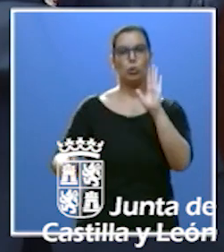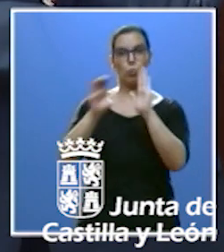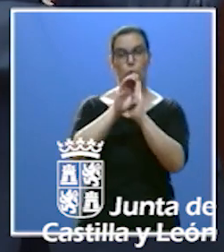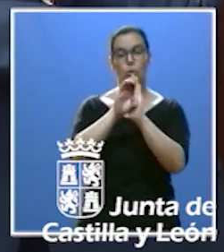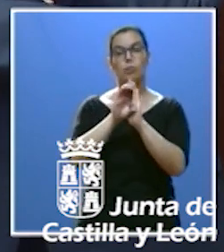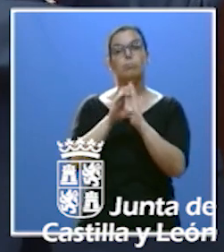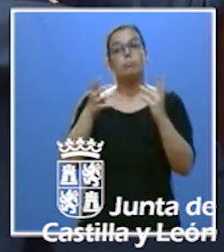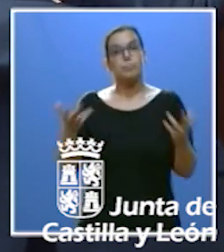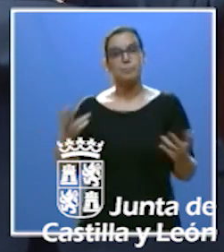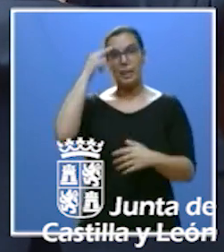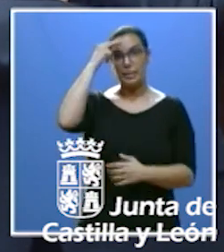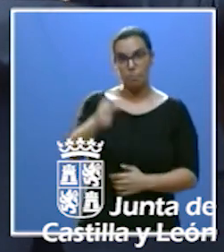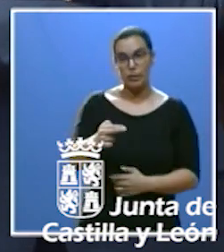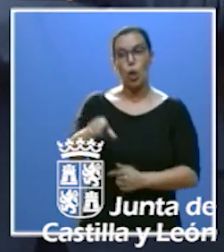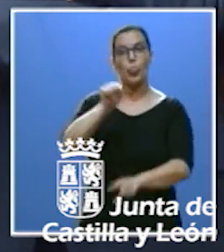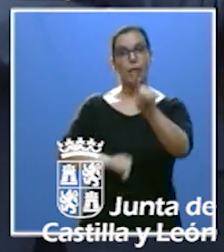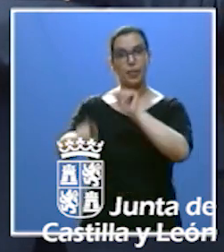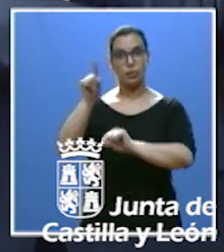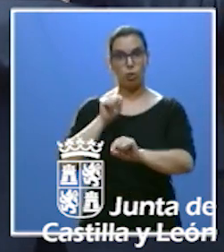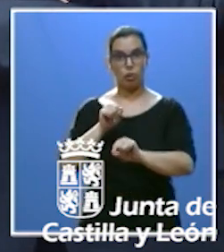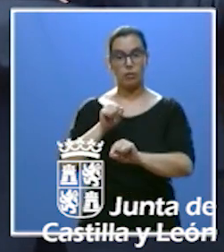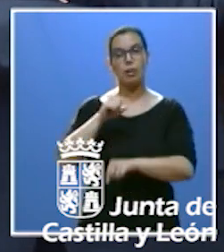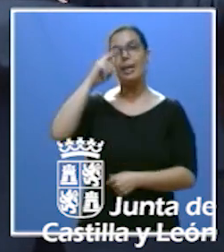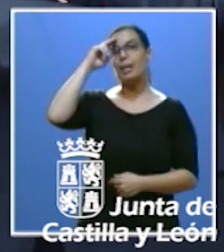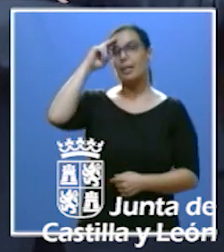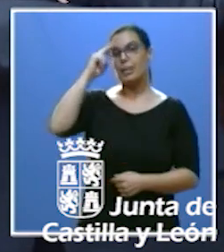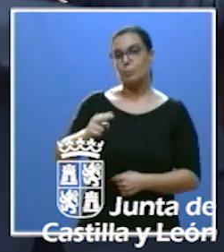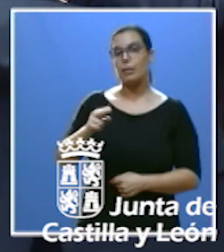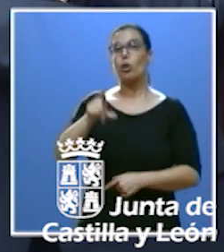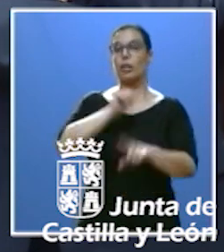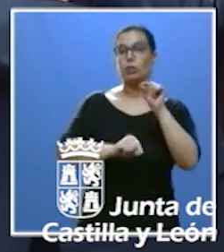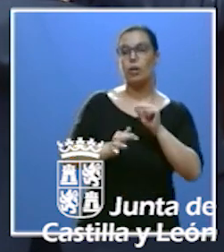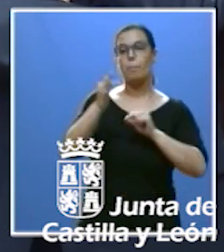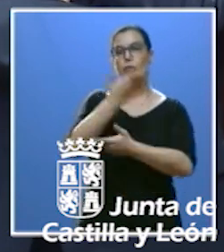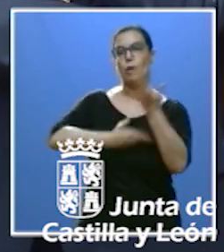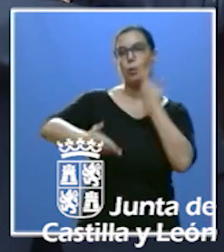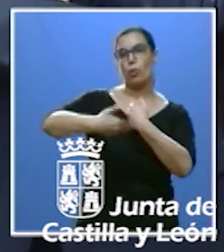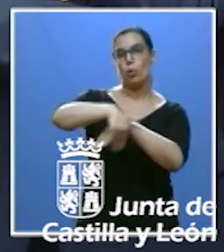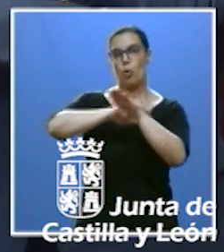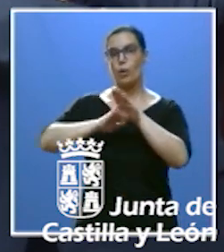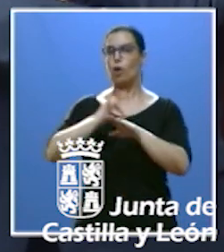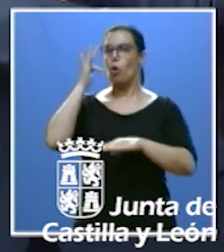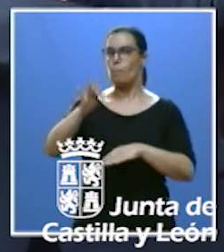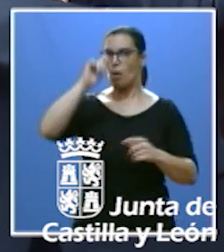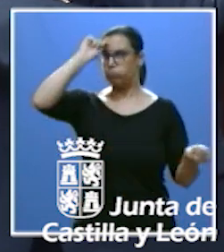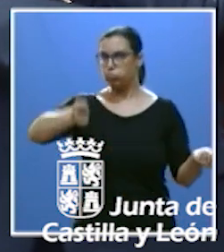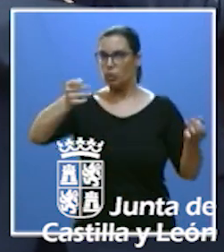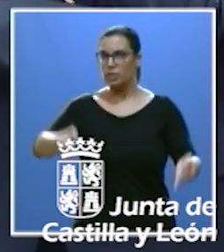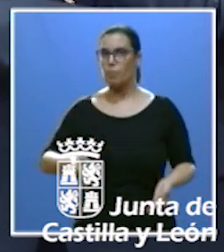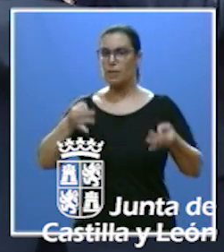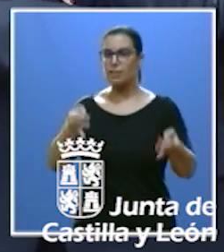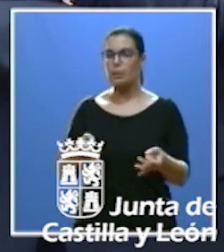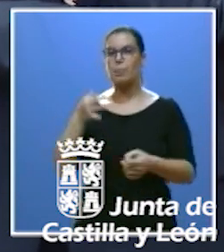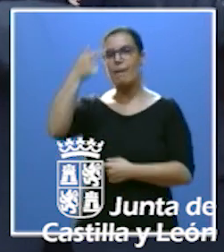Por tanto, el respeto a las decisiones, la colaboración entre los gobiernos y la consideración constante de los derechos